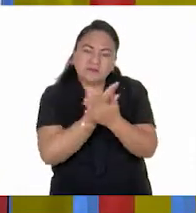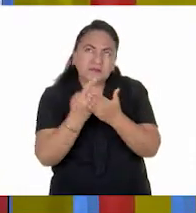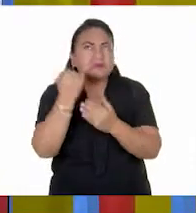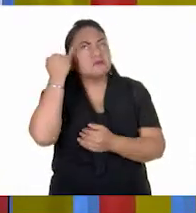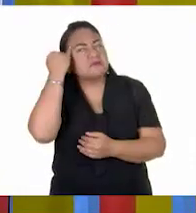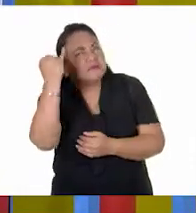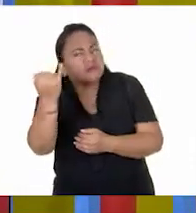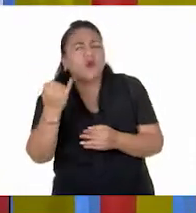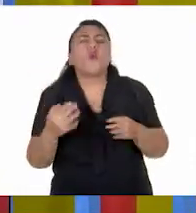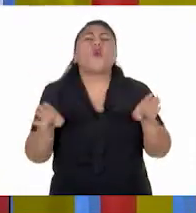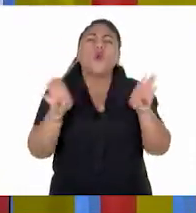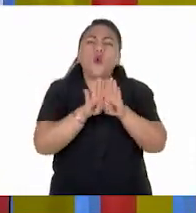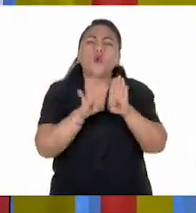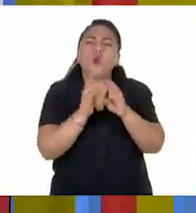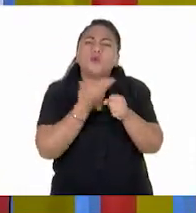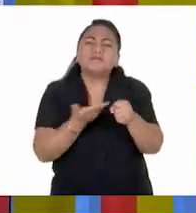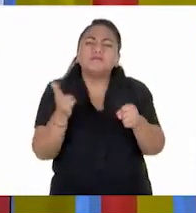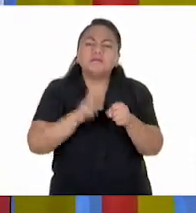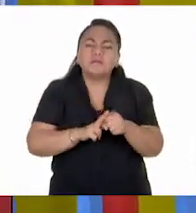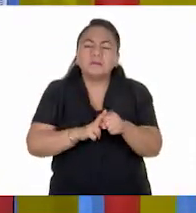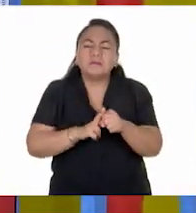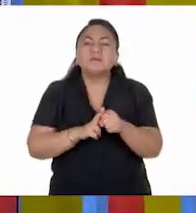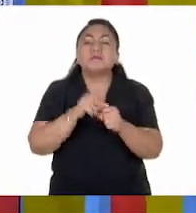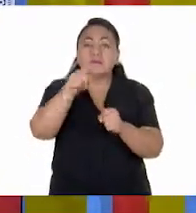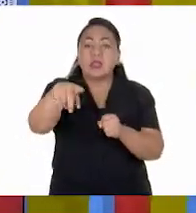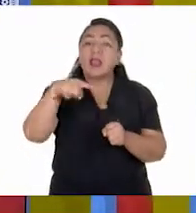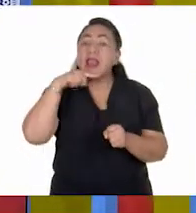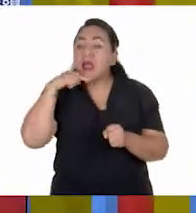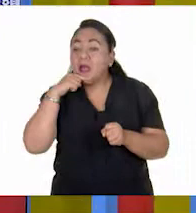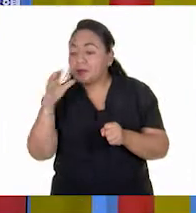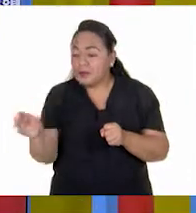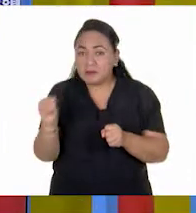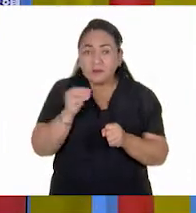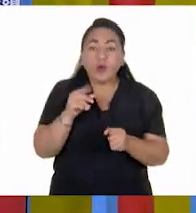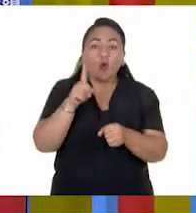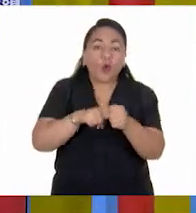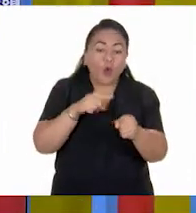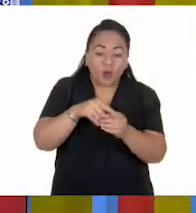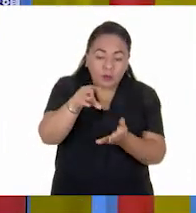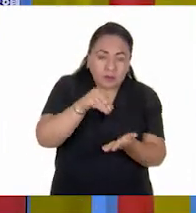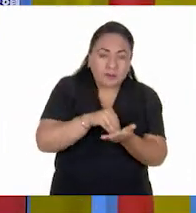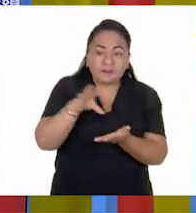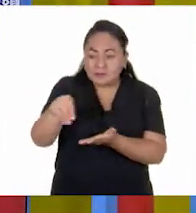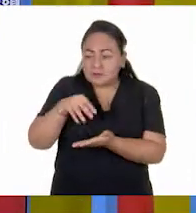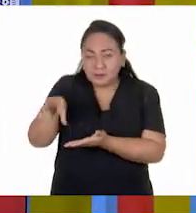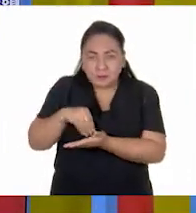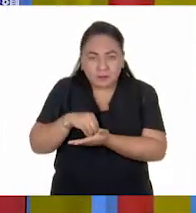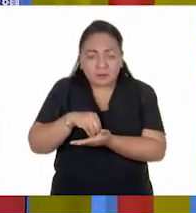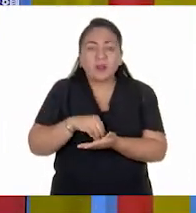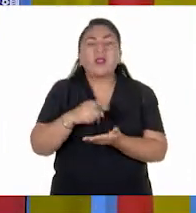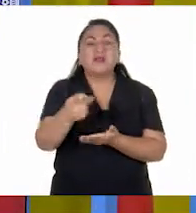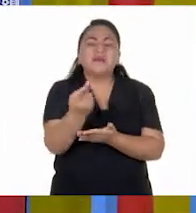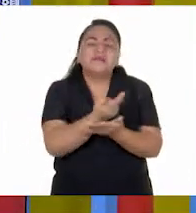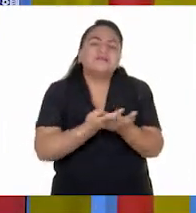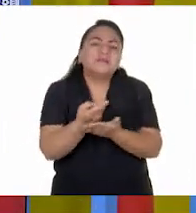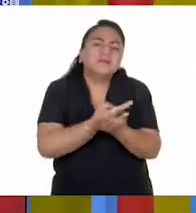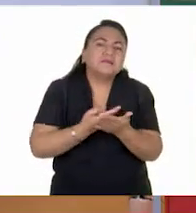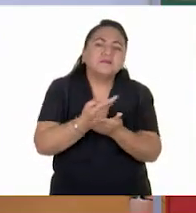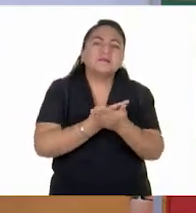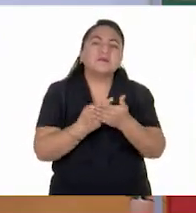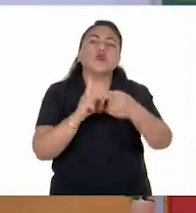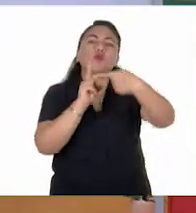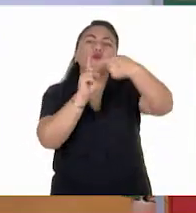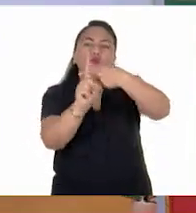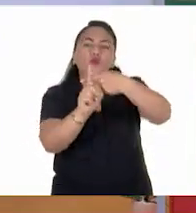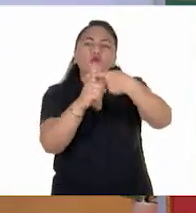cómo representarían un hospital. Tomen su lápiz y sus colores si los tienen a la mano y dibujen una cruz